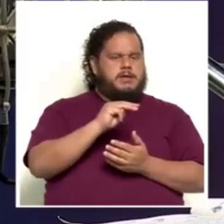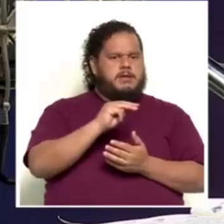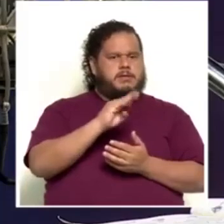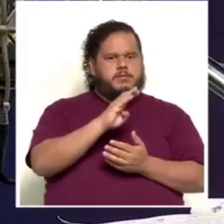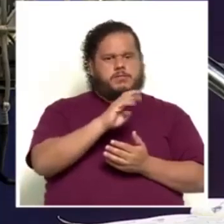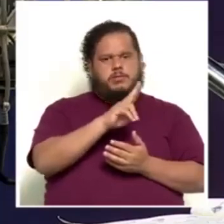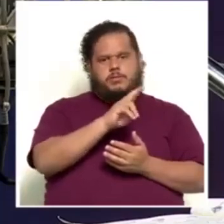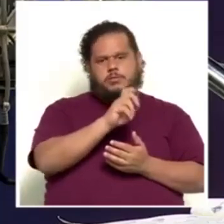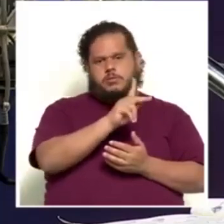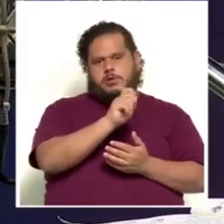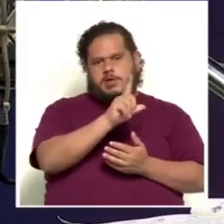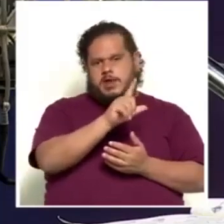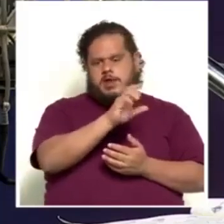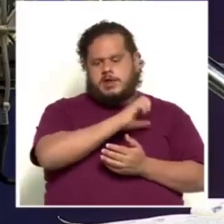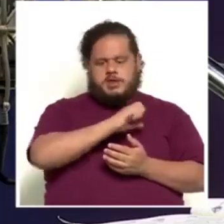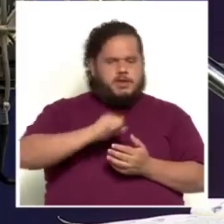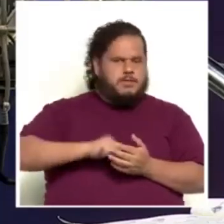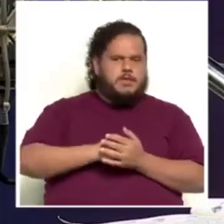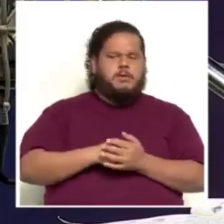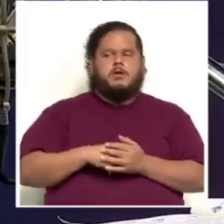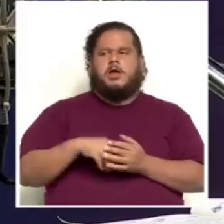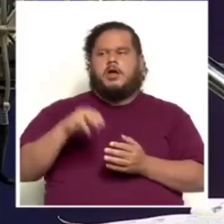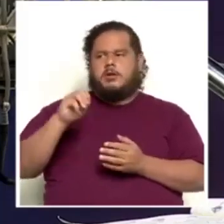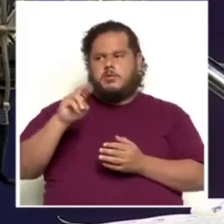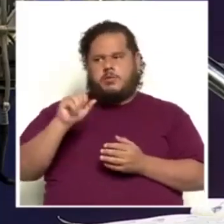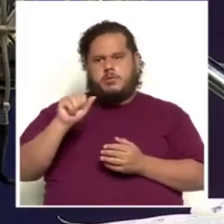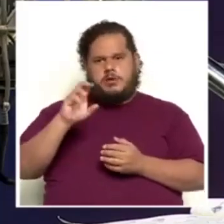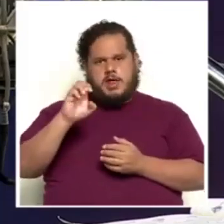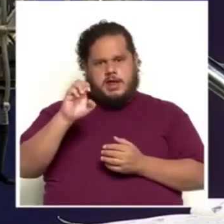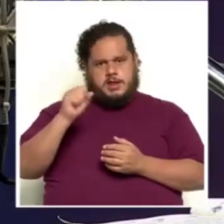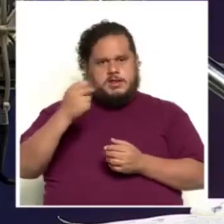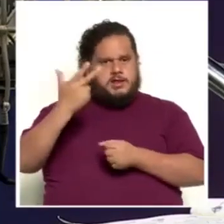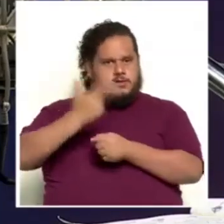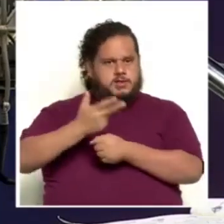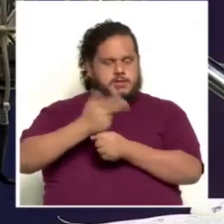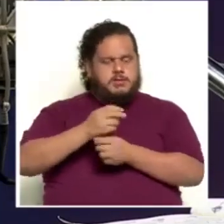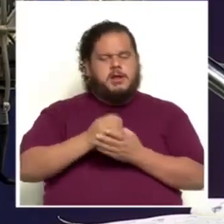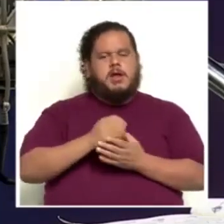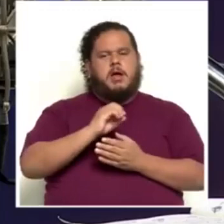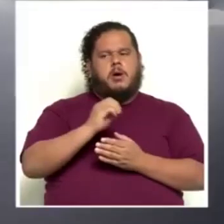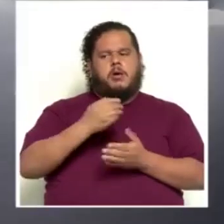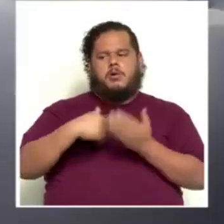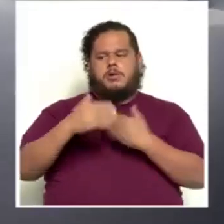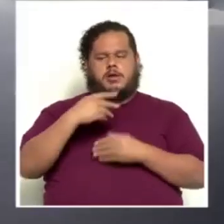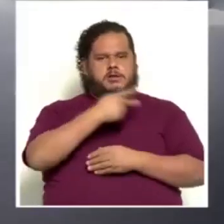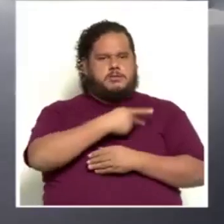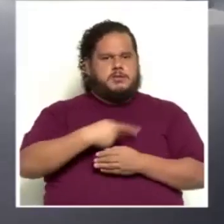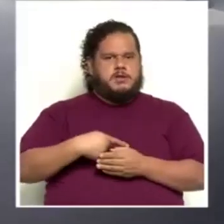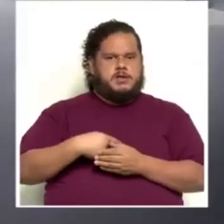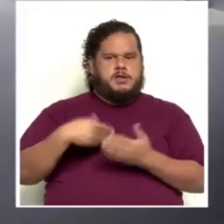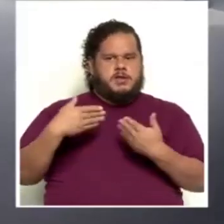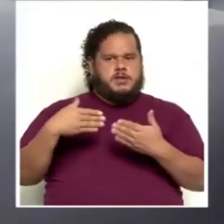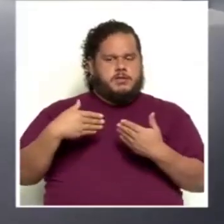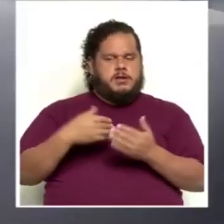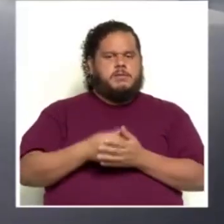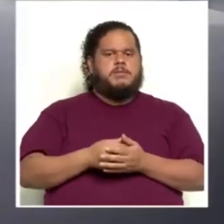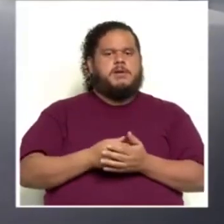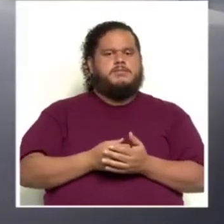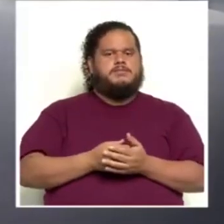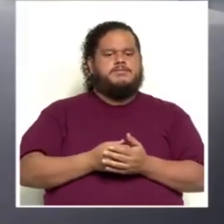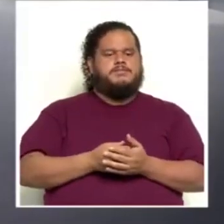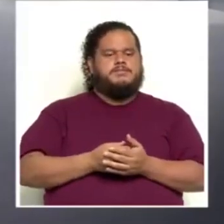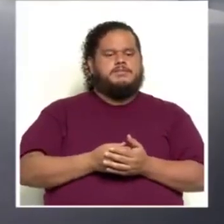o incluso Jimmy Morales en Guatemala, ¿verdad? O el caso del expresidente de Panamá,